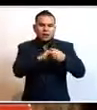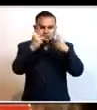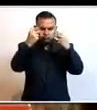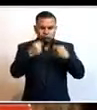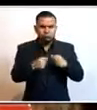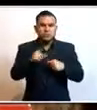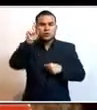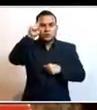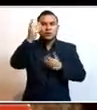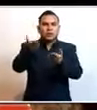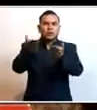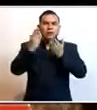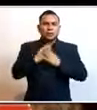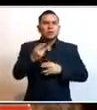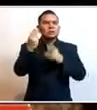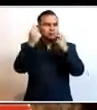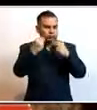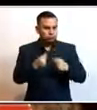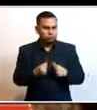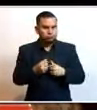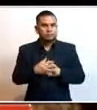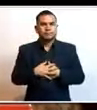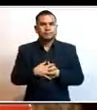Dios proveerá, estoy seguro de eso.